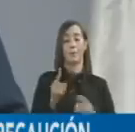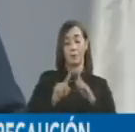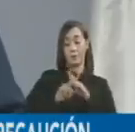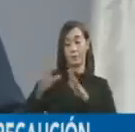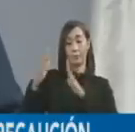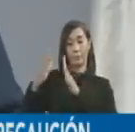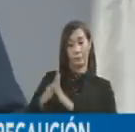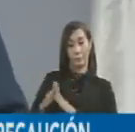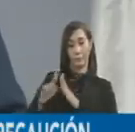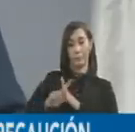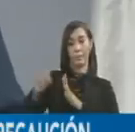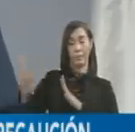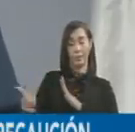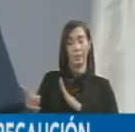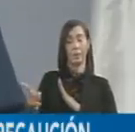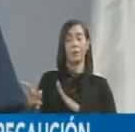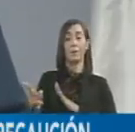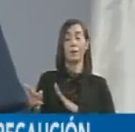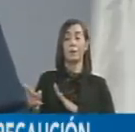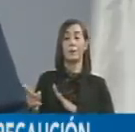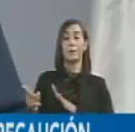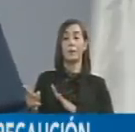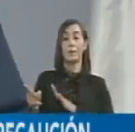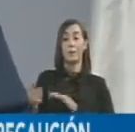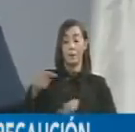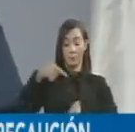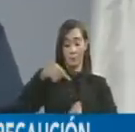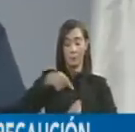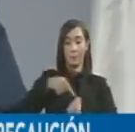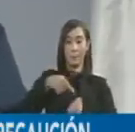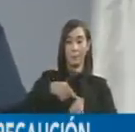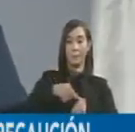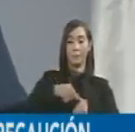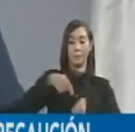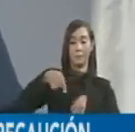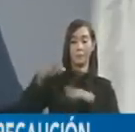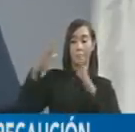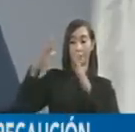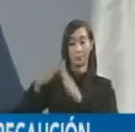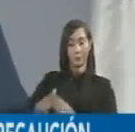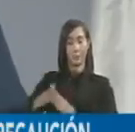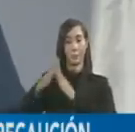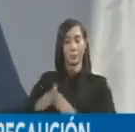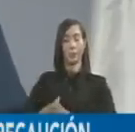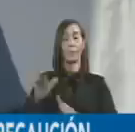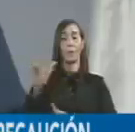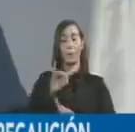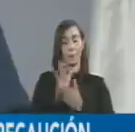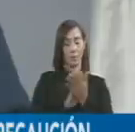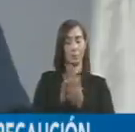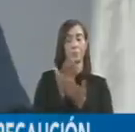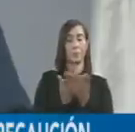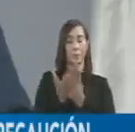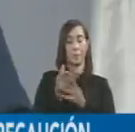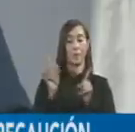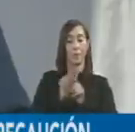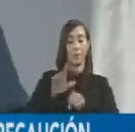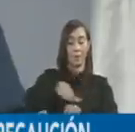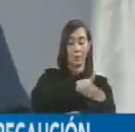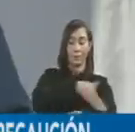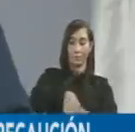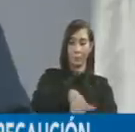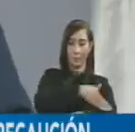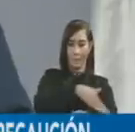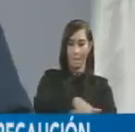de la casa, durante un tiempo suficiente en la casa e igualmente en las calles.